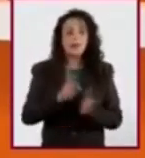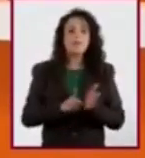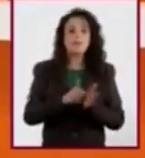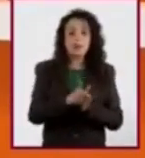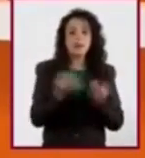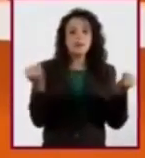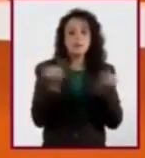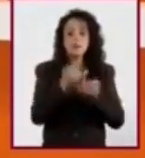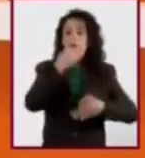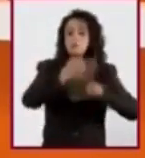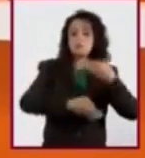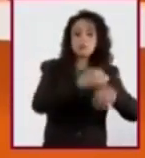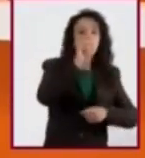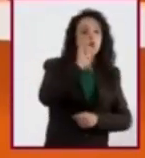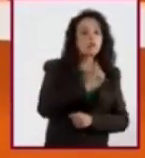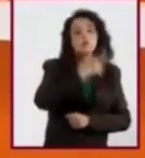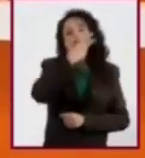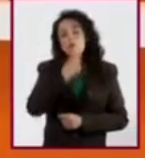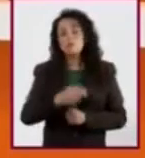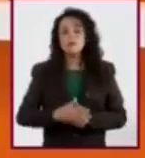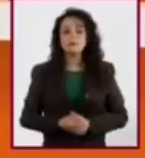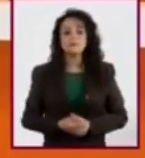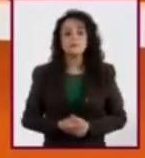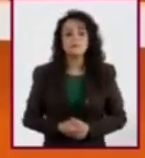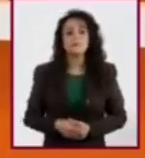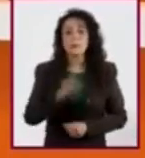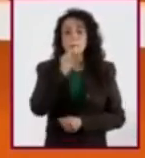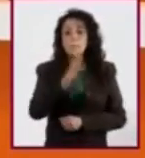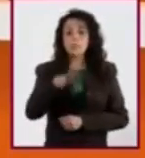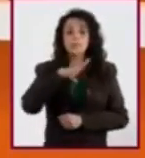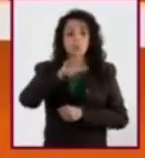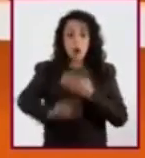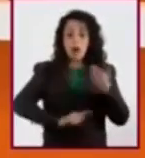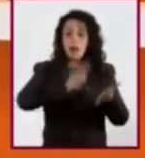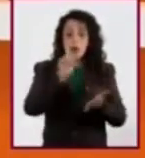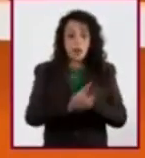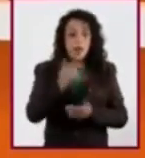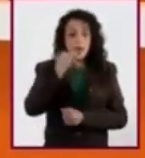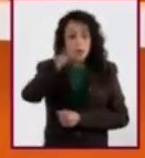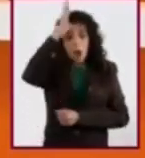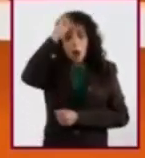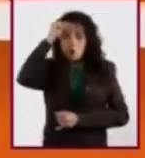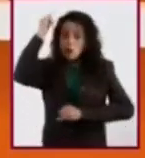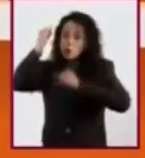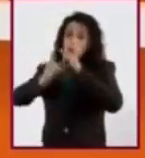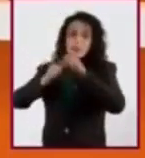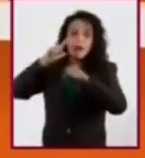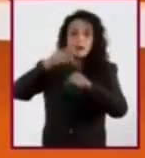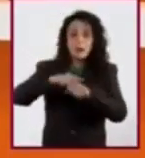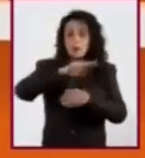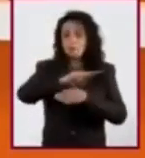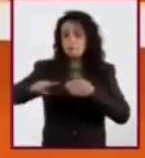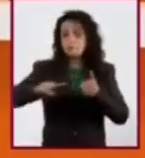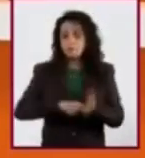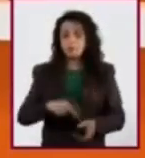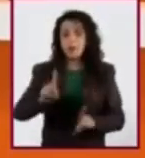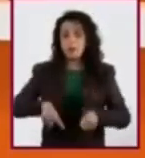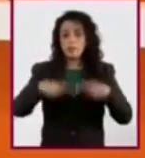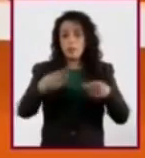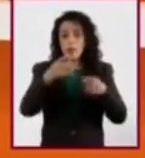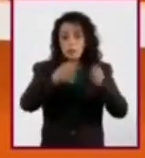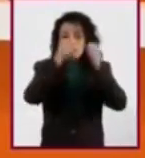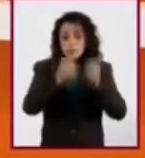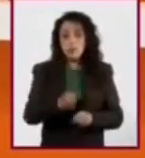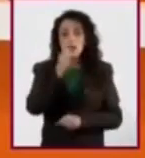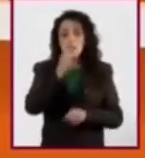todos. Asimismo, existen leyes e incluso tratados internacionales que garantizan lo relativo a la equidad de